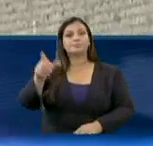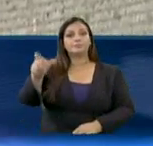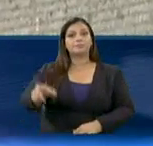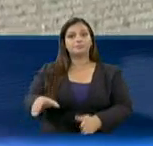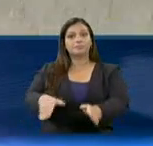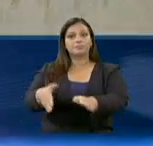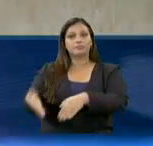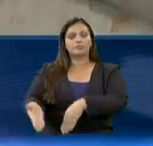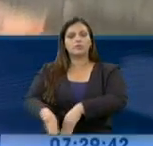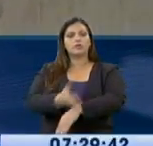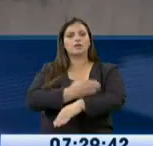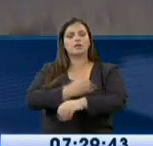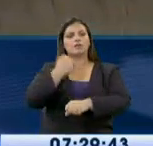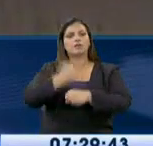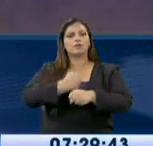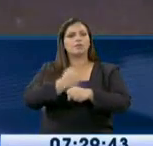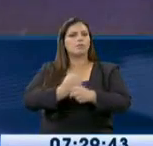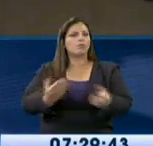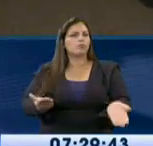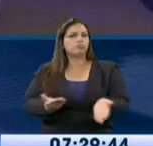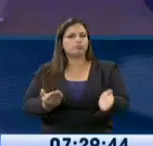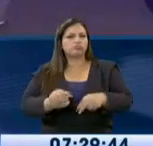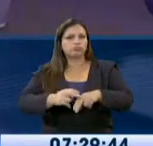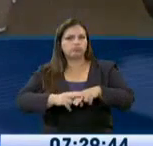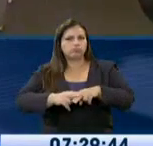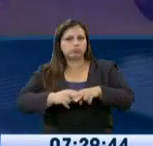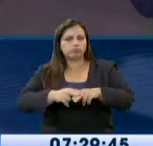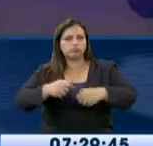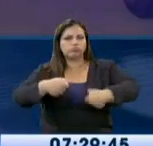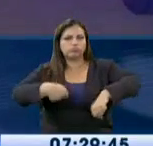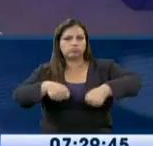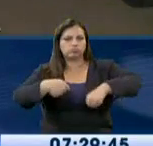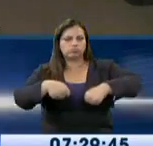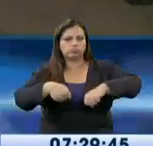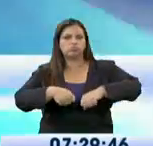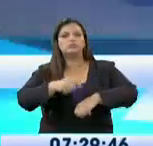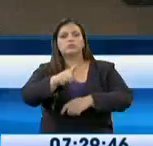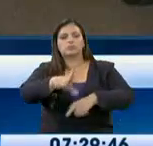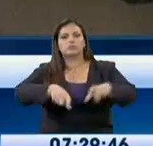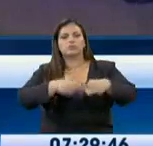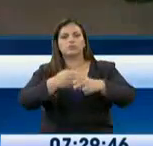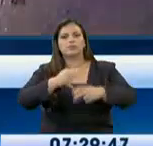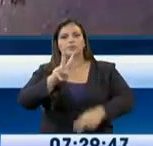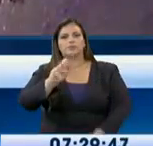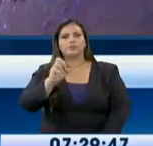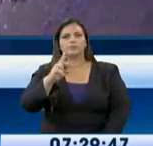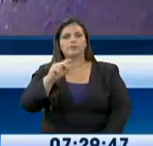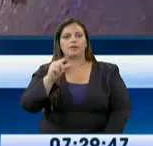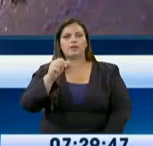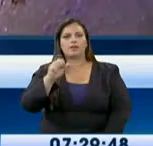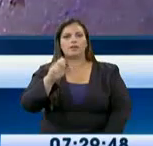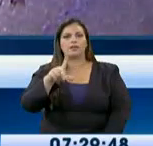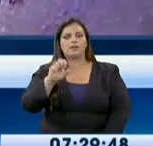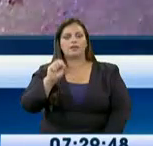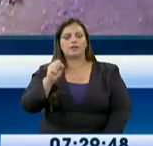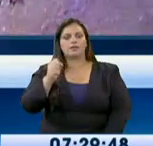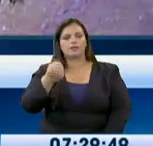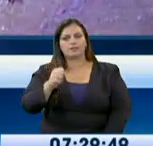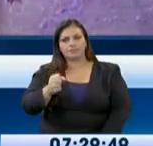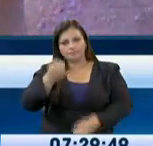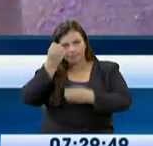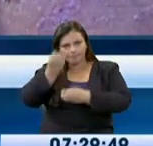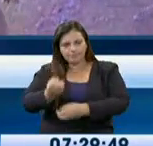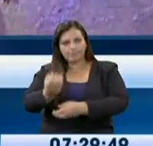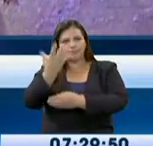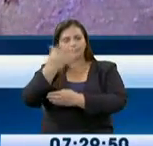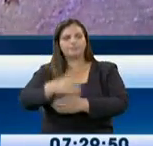este sector de Vergeles. Luisa, buen día. Buenos días, mi estimado Jorge. Gracias por